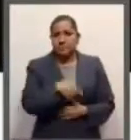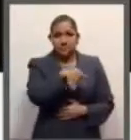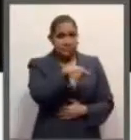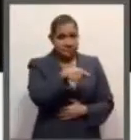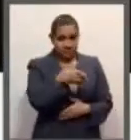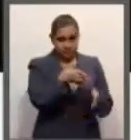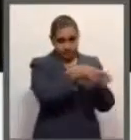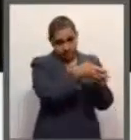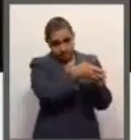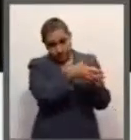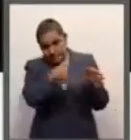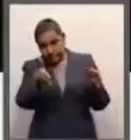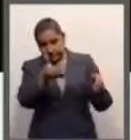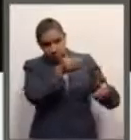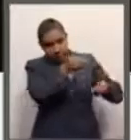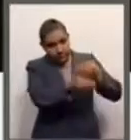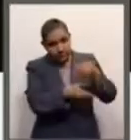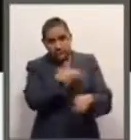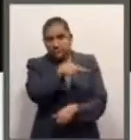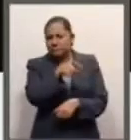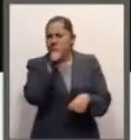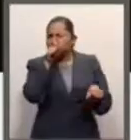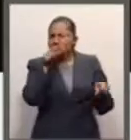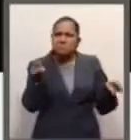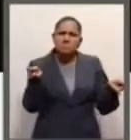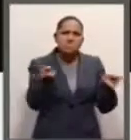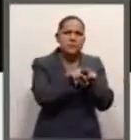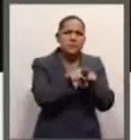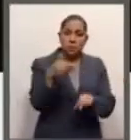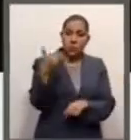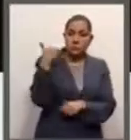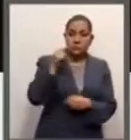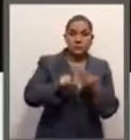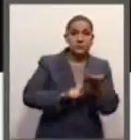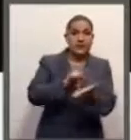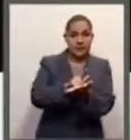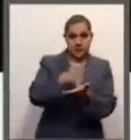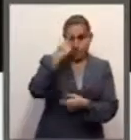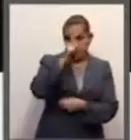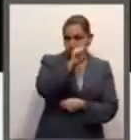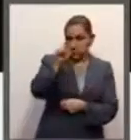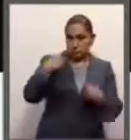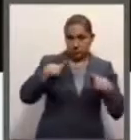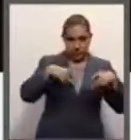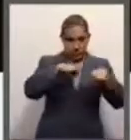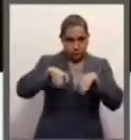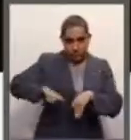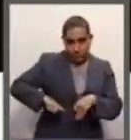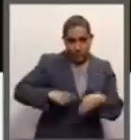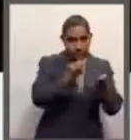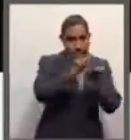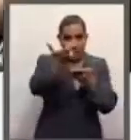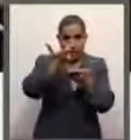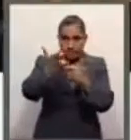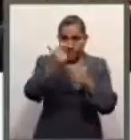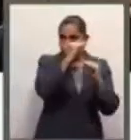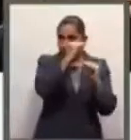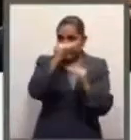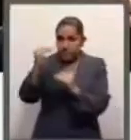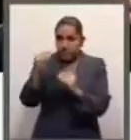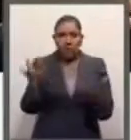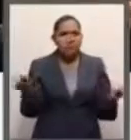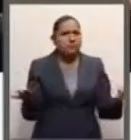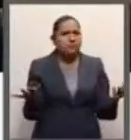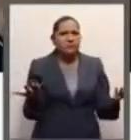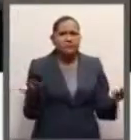que en el caso de la ley de remuneraciones. Perfecto. Votan a favor, subiéndose